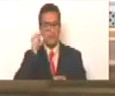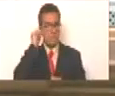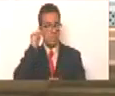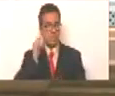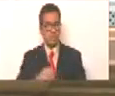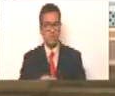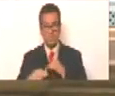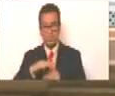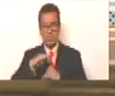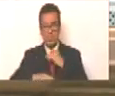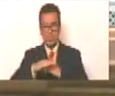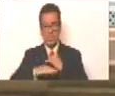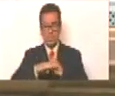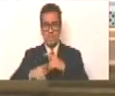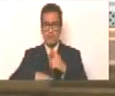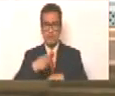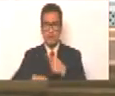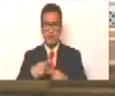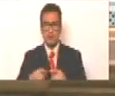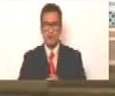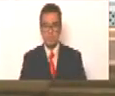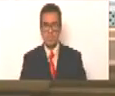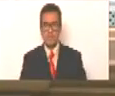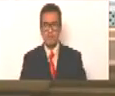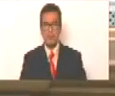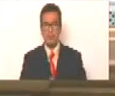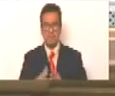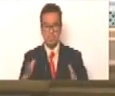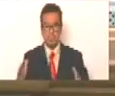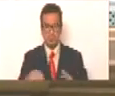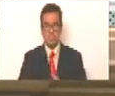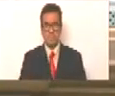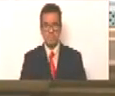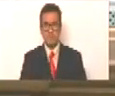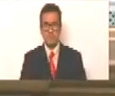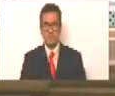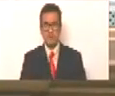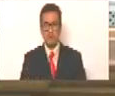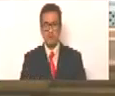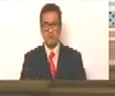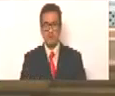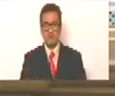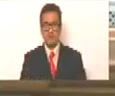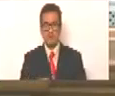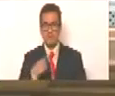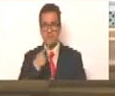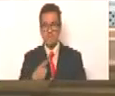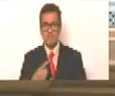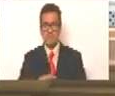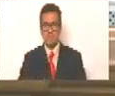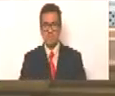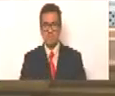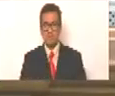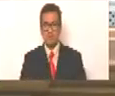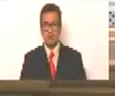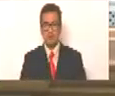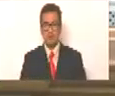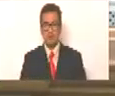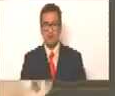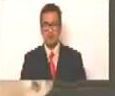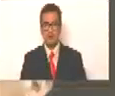para desarrollarlo con mayor amplitud. Por supuesto, para cerrar. Le di más de 3 minutos que le correspondían, diputada.